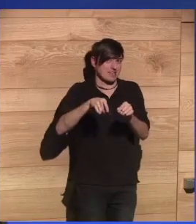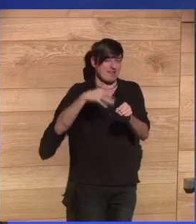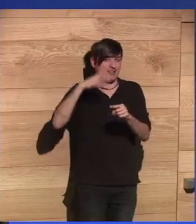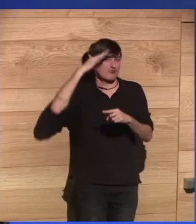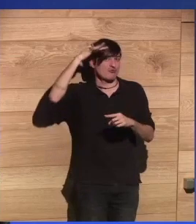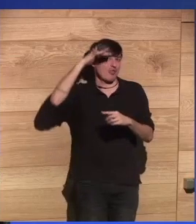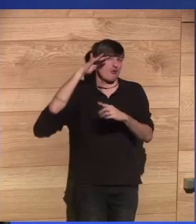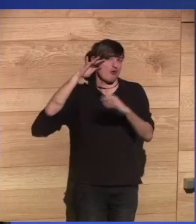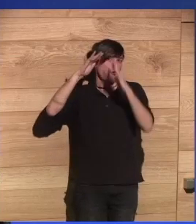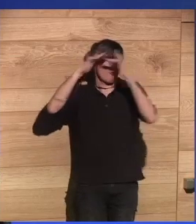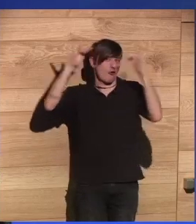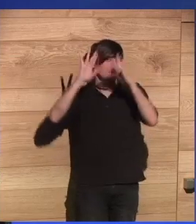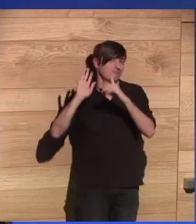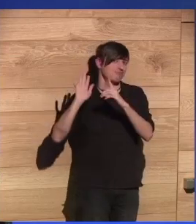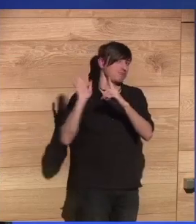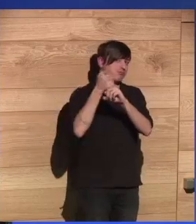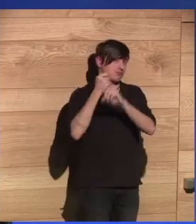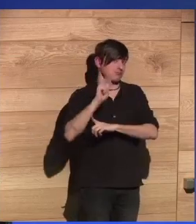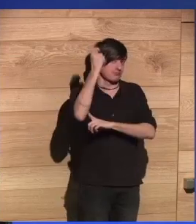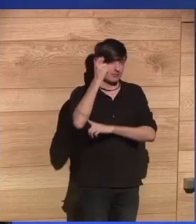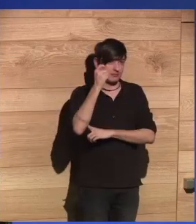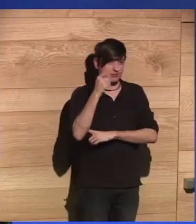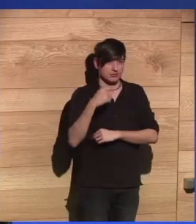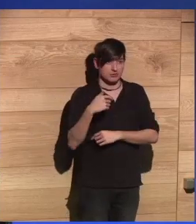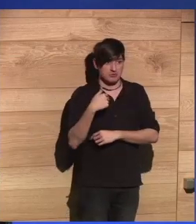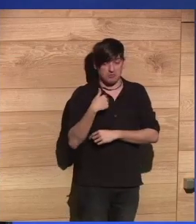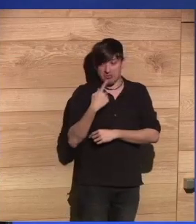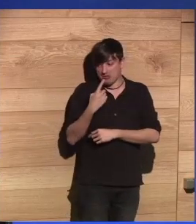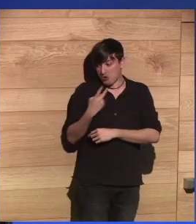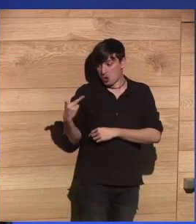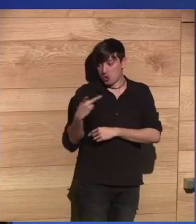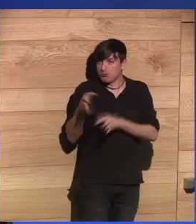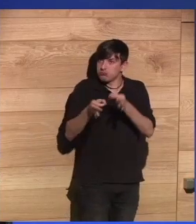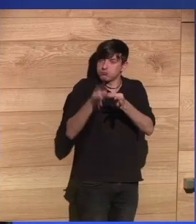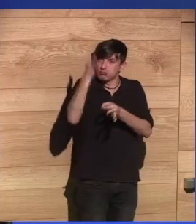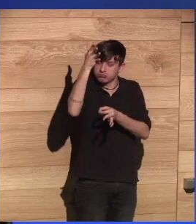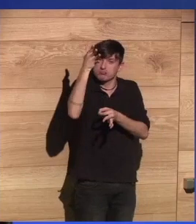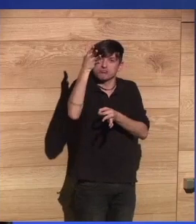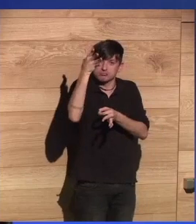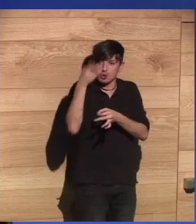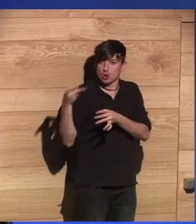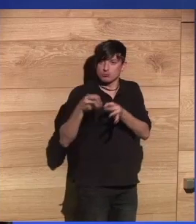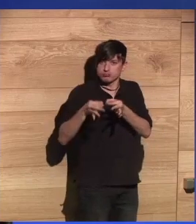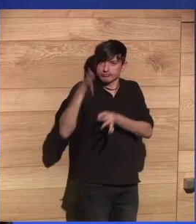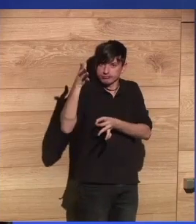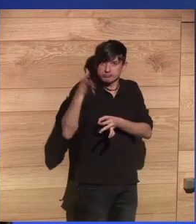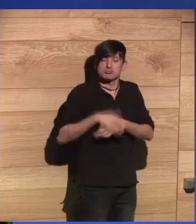que, al igual, yo puedo decir en el nombre de los dos que somos realmente muy afortunados, ¿no? Es decir, yo calculo